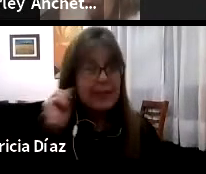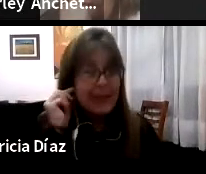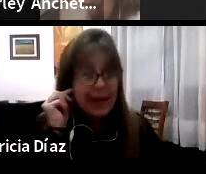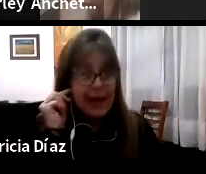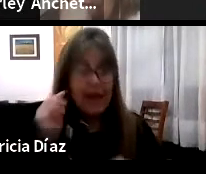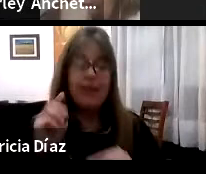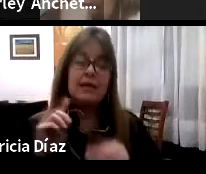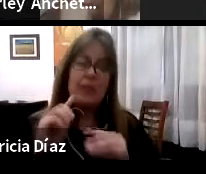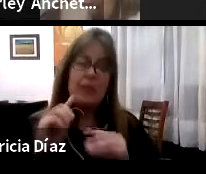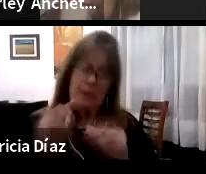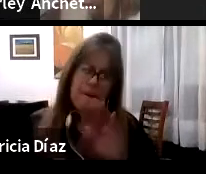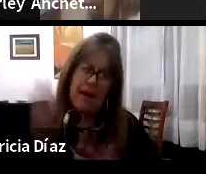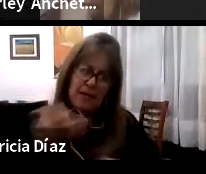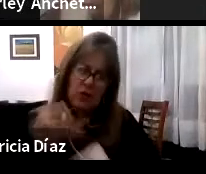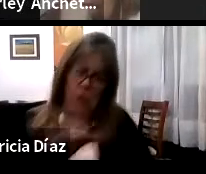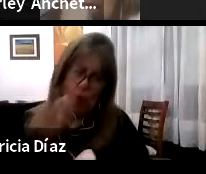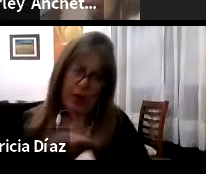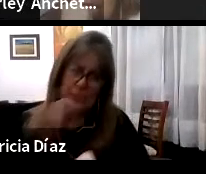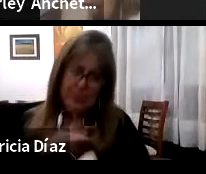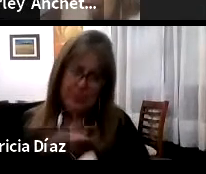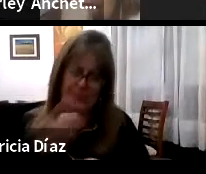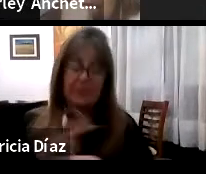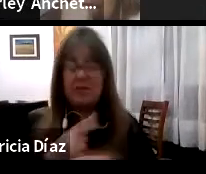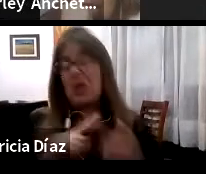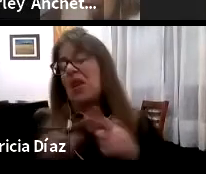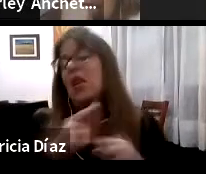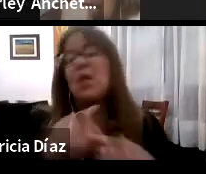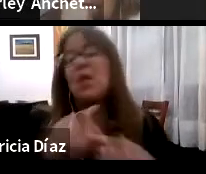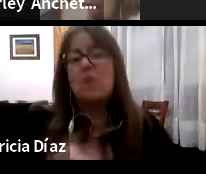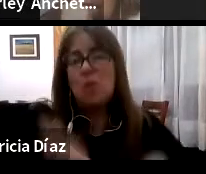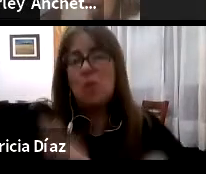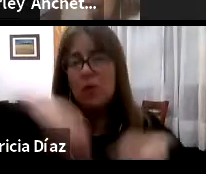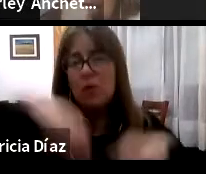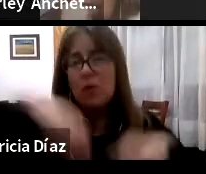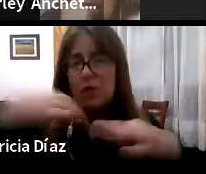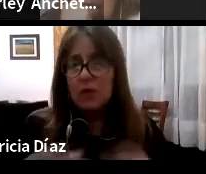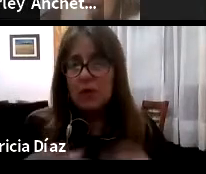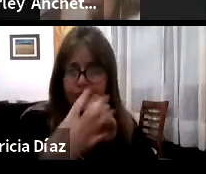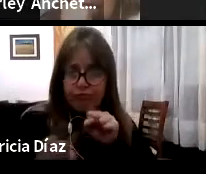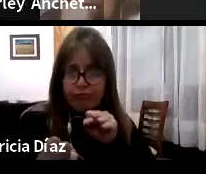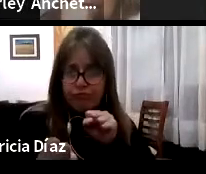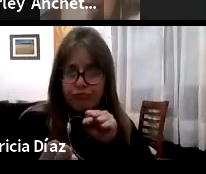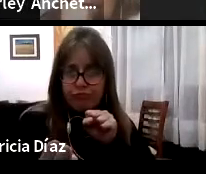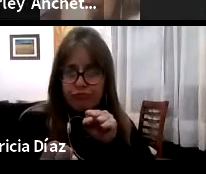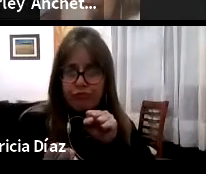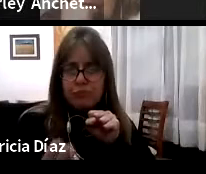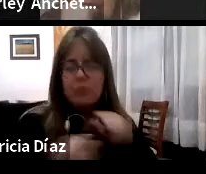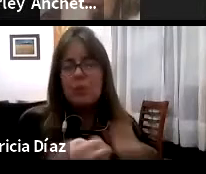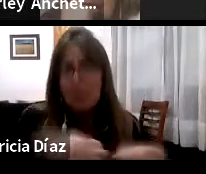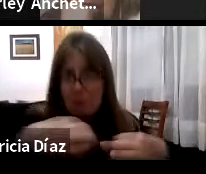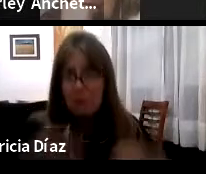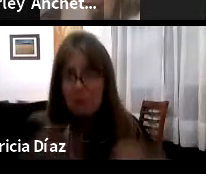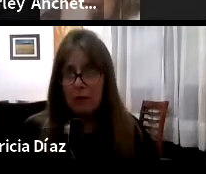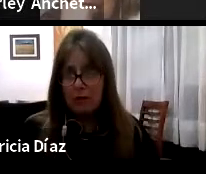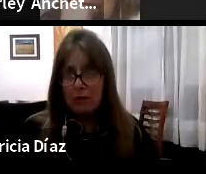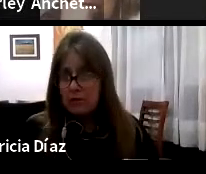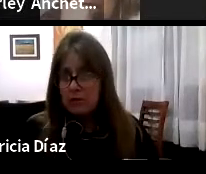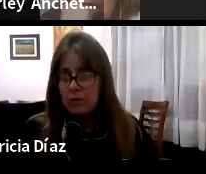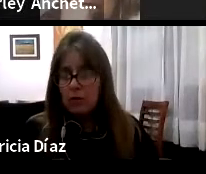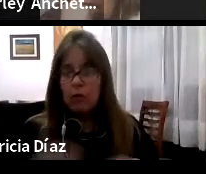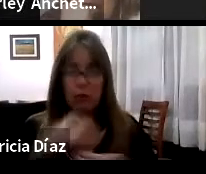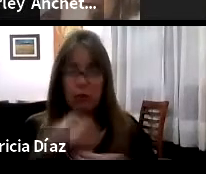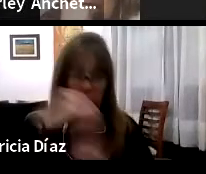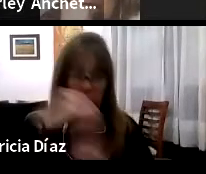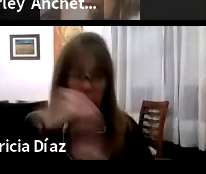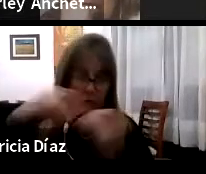Y tenemos una relación maravillosa, nos entendemos completamente, o sea, la familia está muy